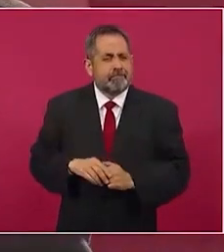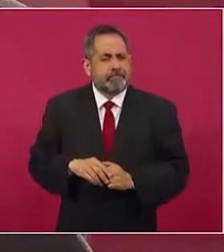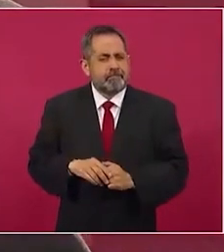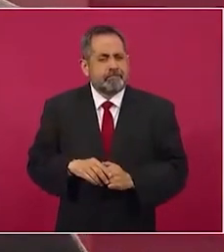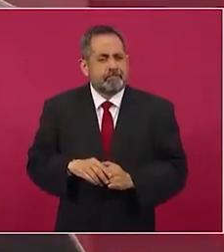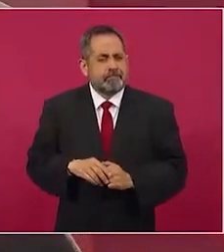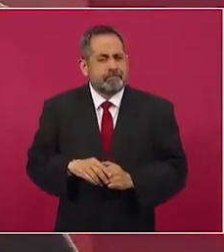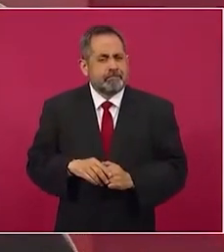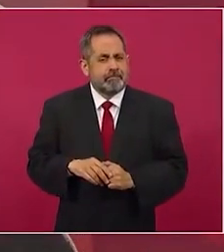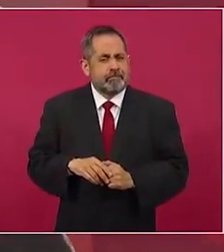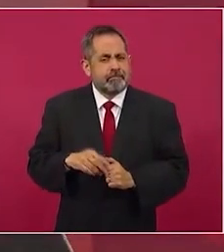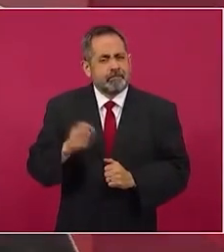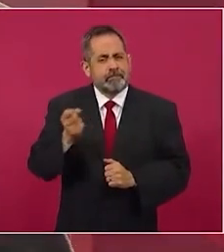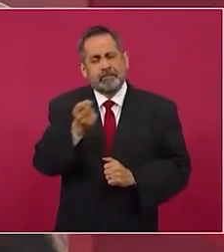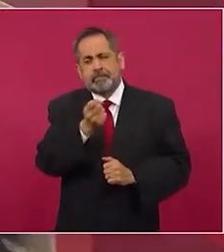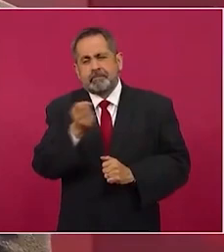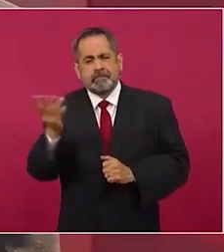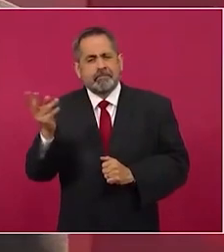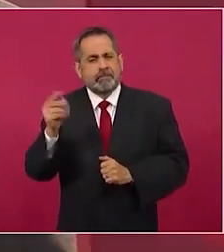como muchos otros ya